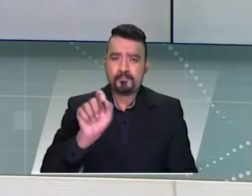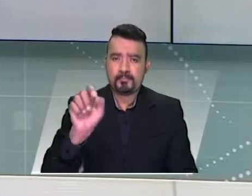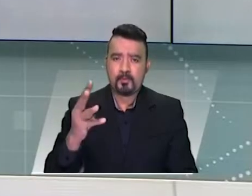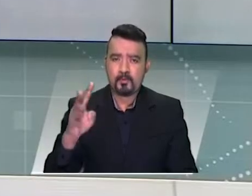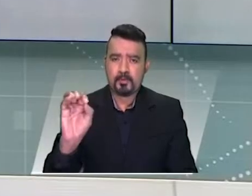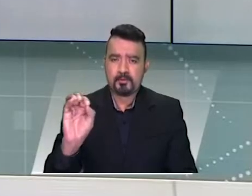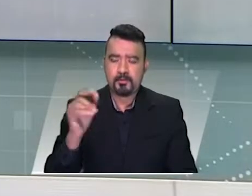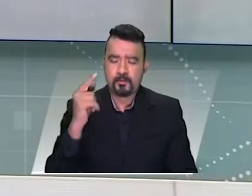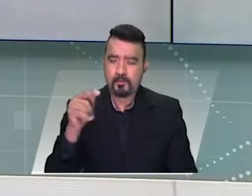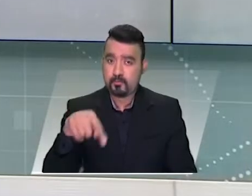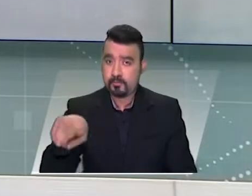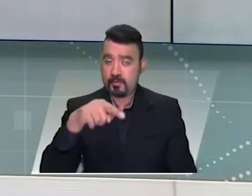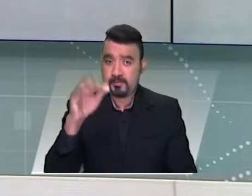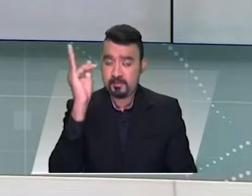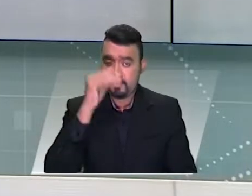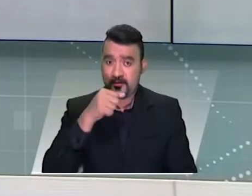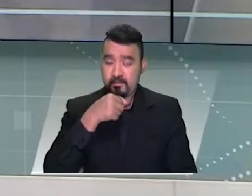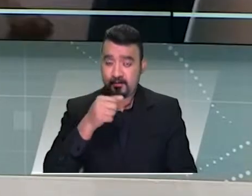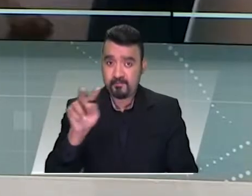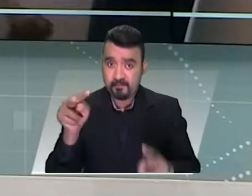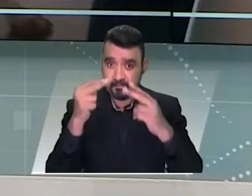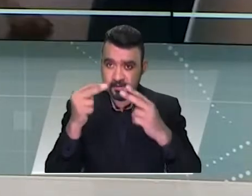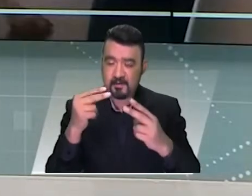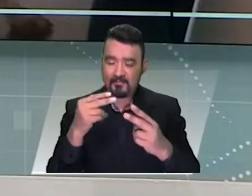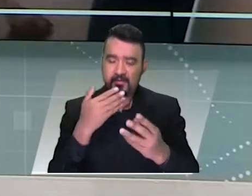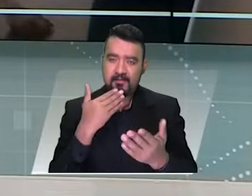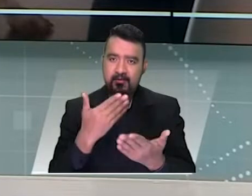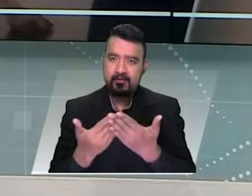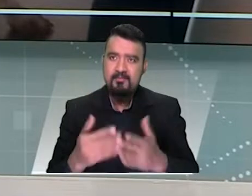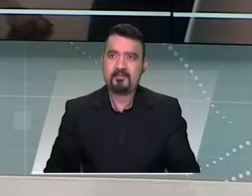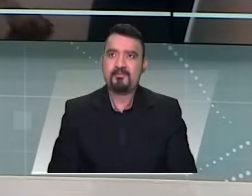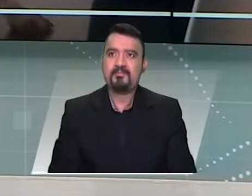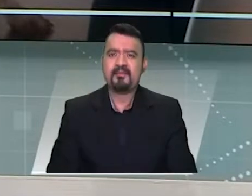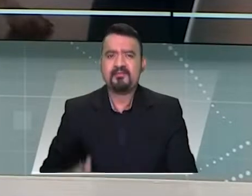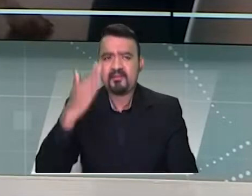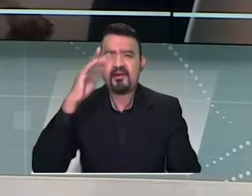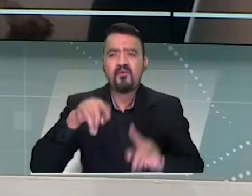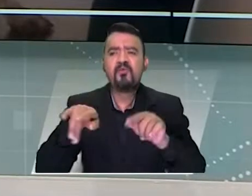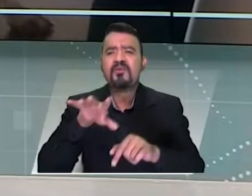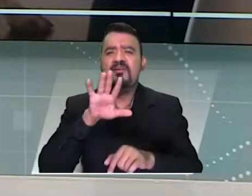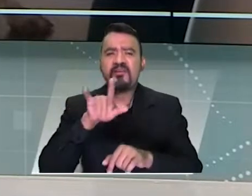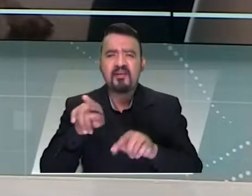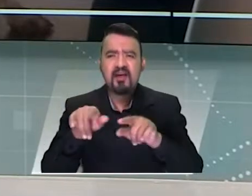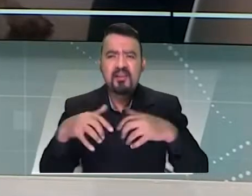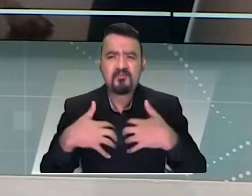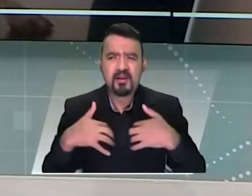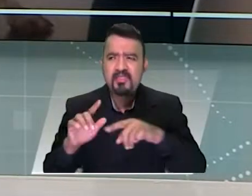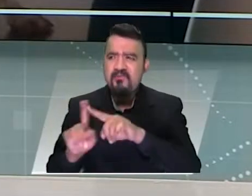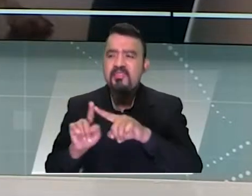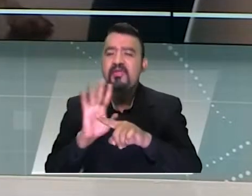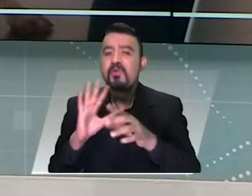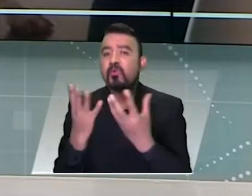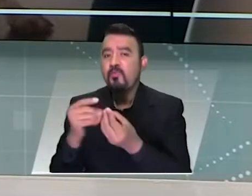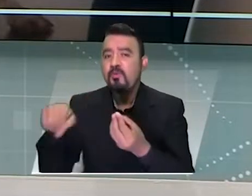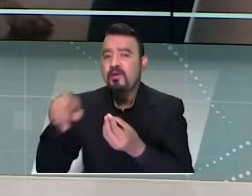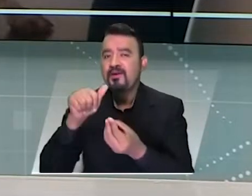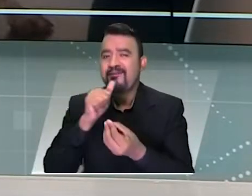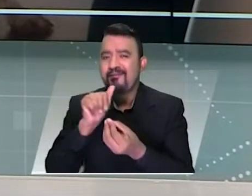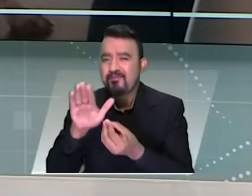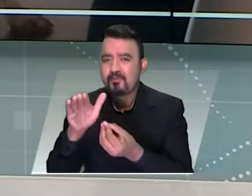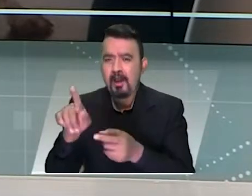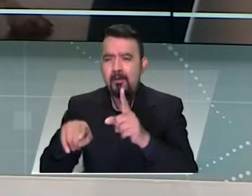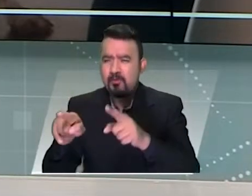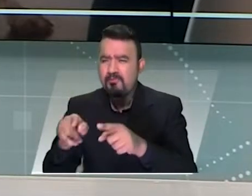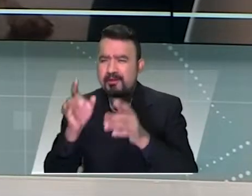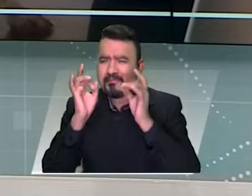Alrededor de 400 animales han sido rescatados por el Cuerpo de Bomberos de la ciudad de Medellín en lo corrido de este año 2021. Las comunas donde